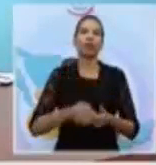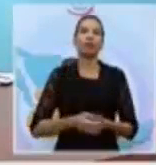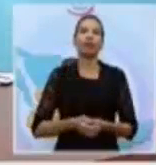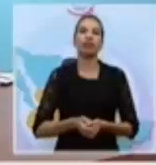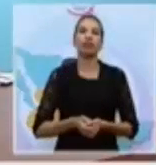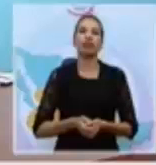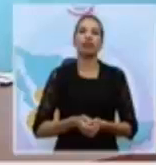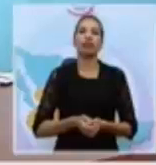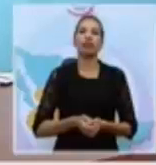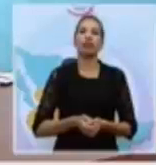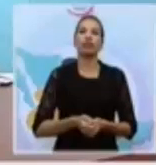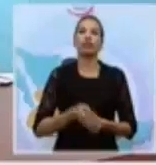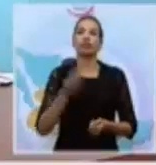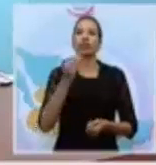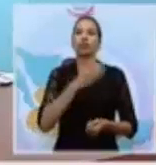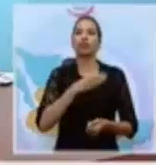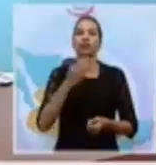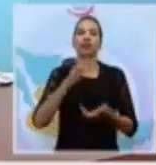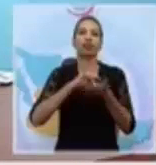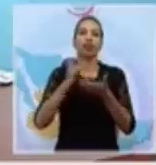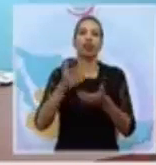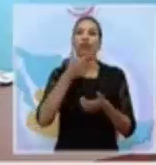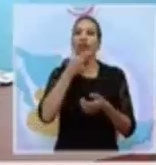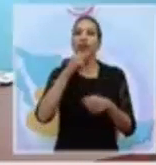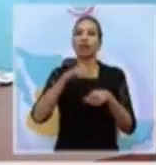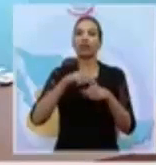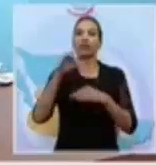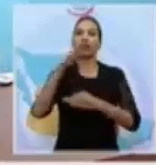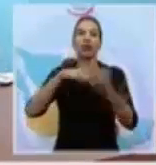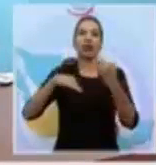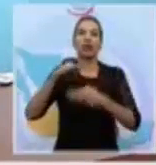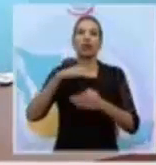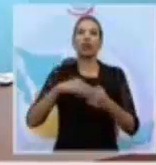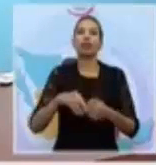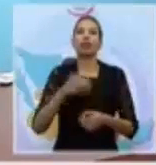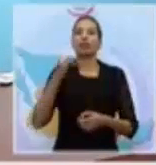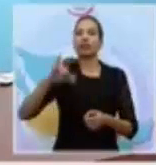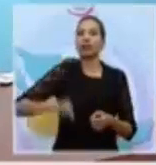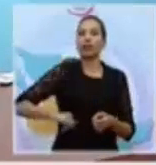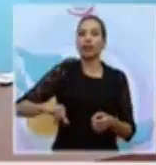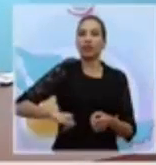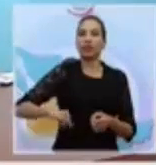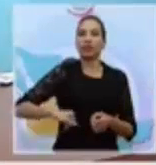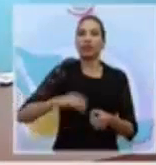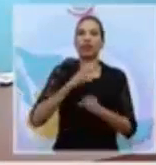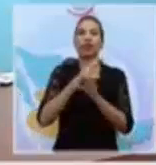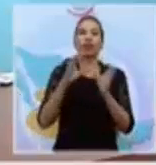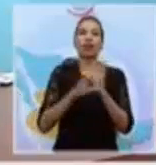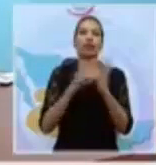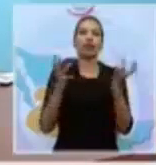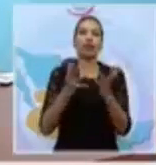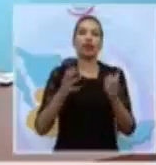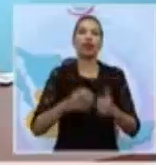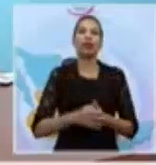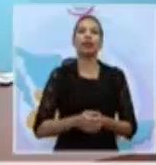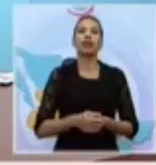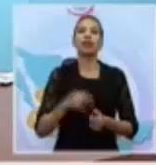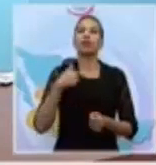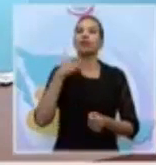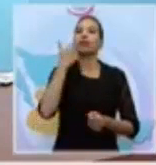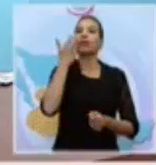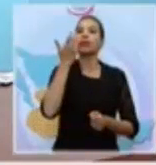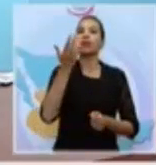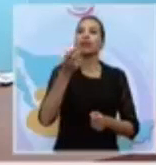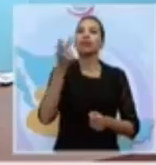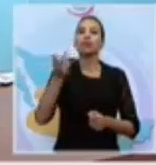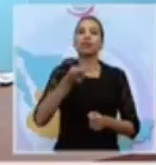Buenos días, muchísimas gracias por la exposición, doctor Felipe. Muy interesante, muy enriquecedora. Me gustaría, si